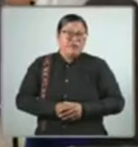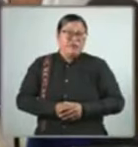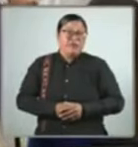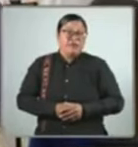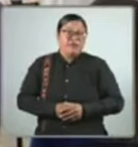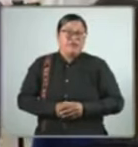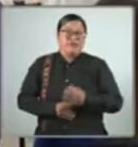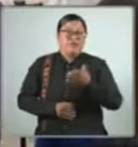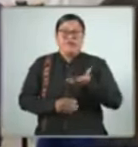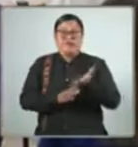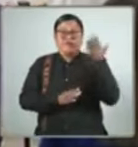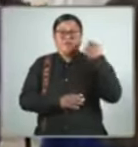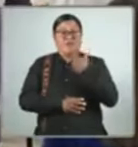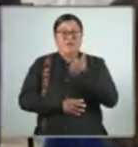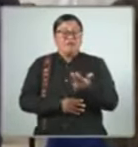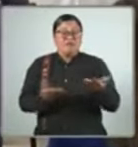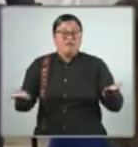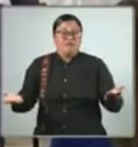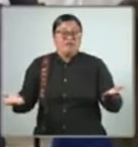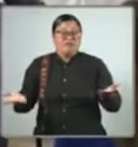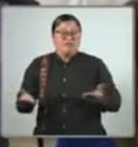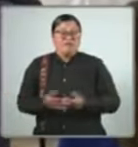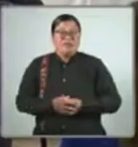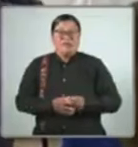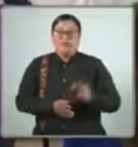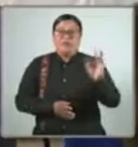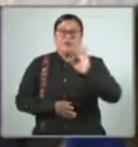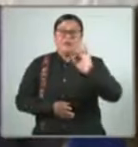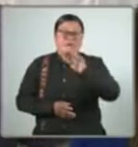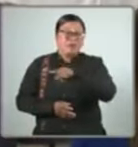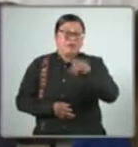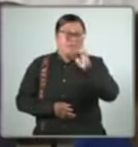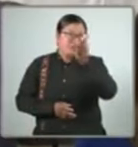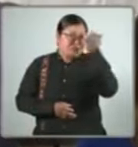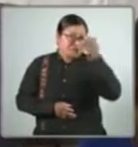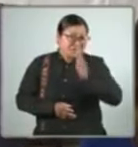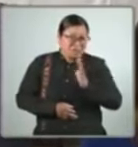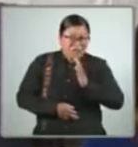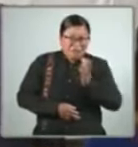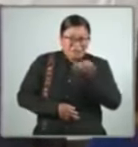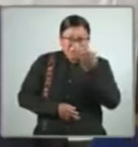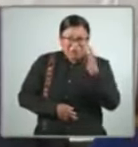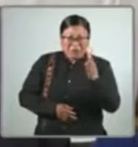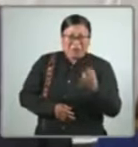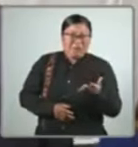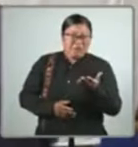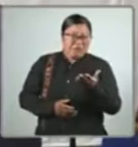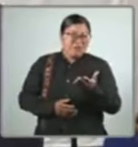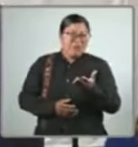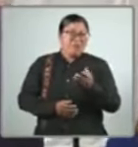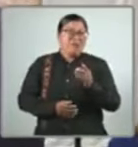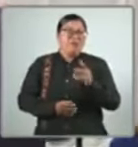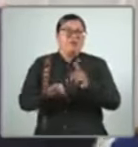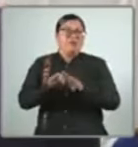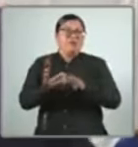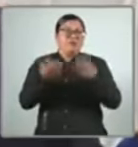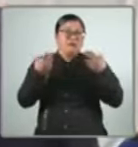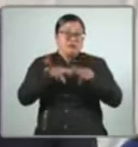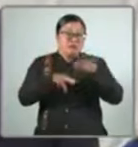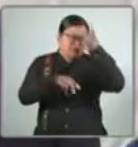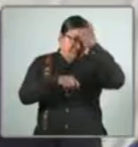No funcionaba. Y bueno, yo no sabía ni existía siquiera. ¿Hasta dónde, profesora Delfina y los